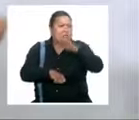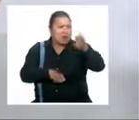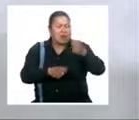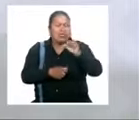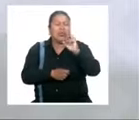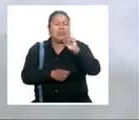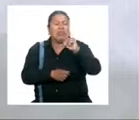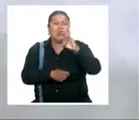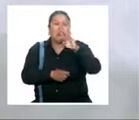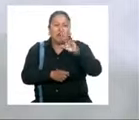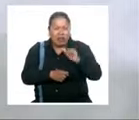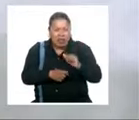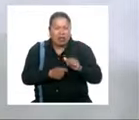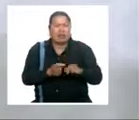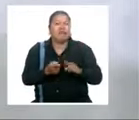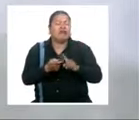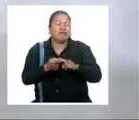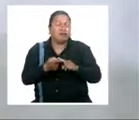CINFRA, va